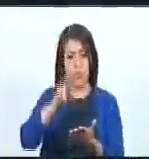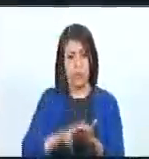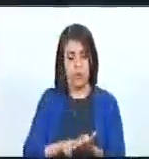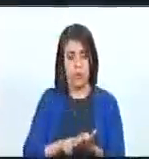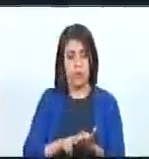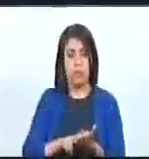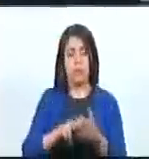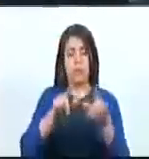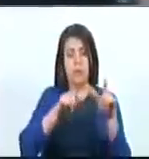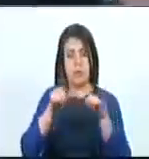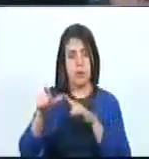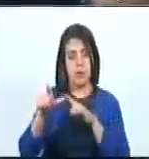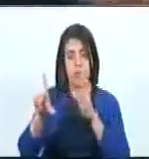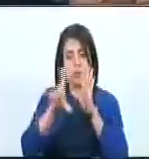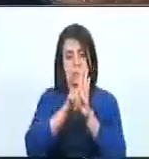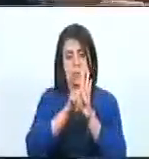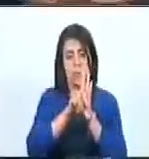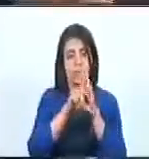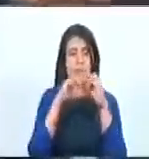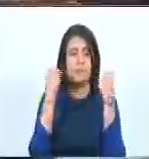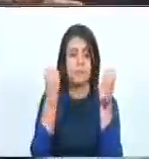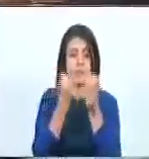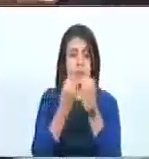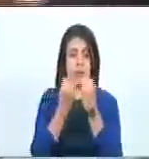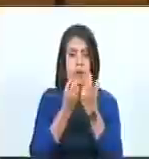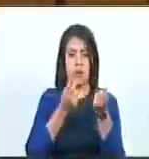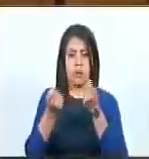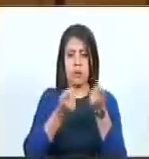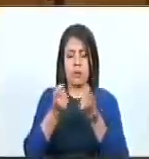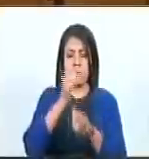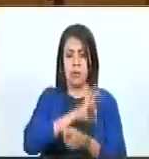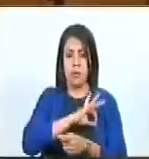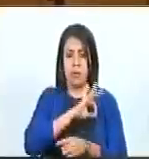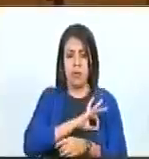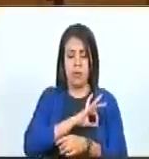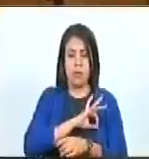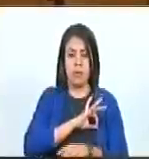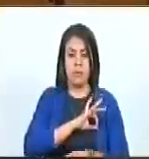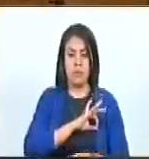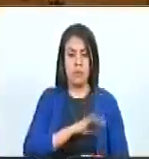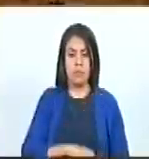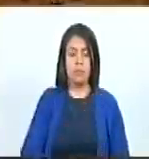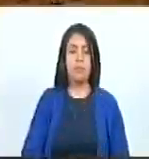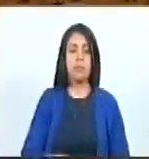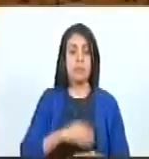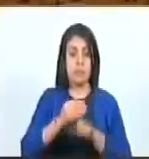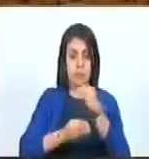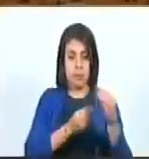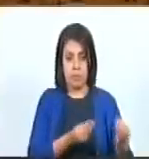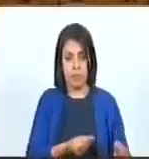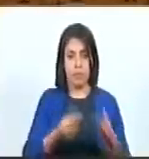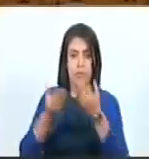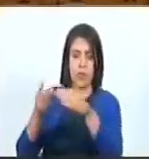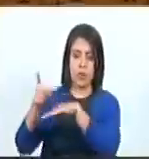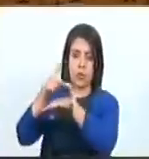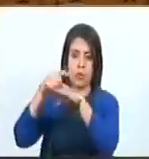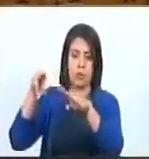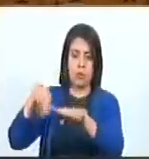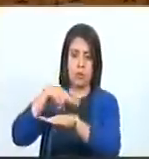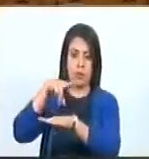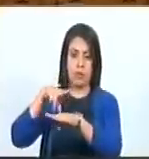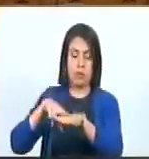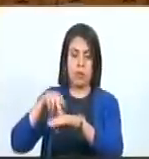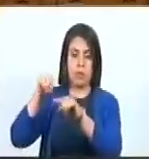sancionada la ley orgánica de contraloría social y se remite al Ejecutivo